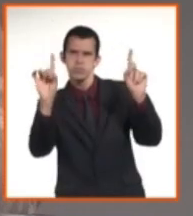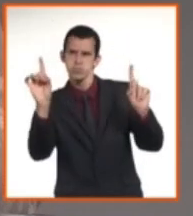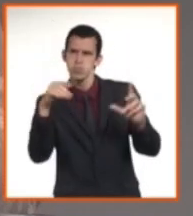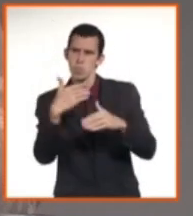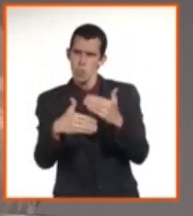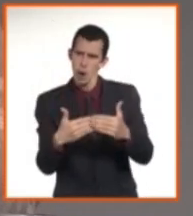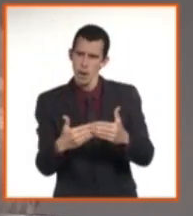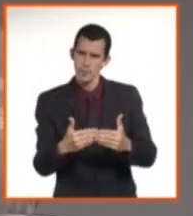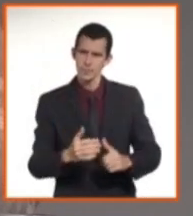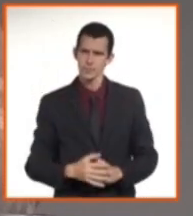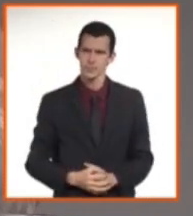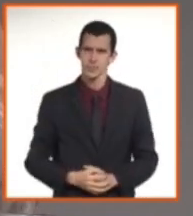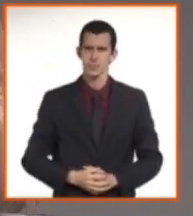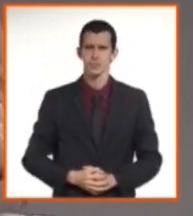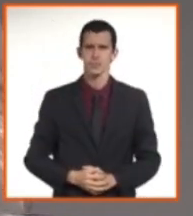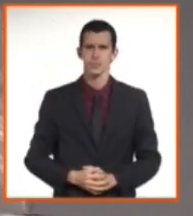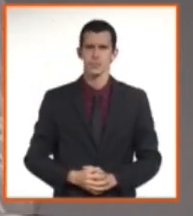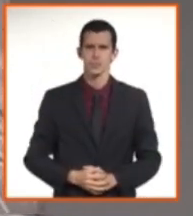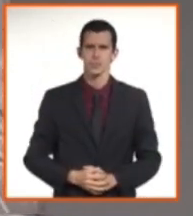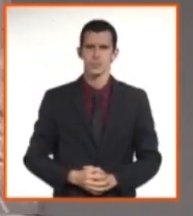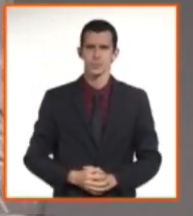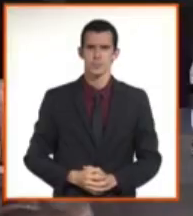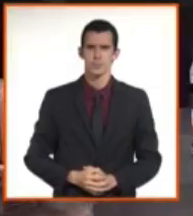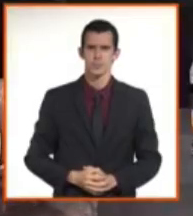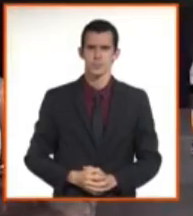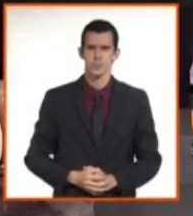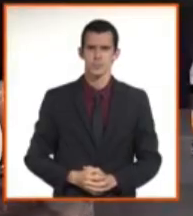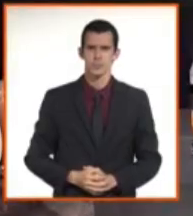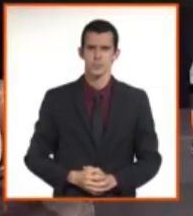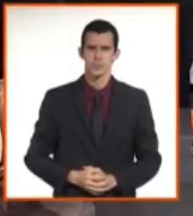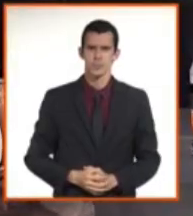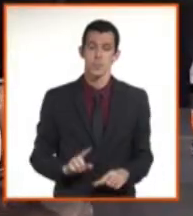extiende esa afectación. Porque podía ser 4 horas,